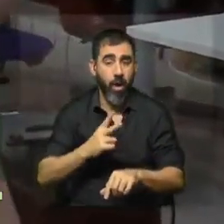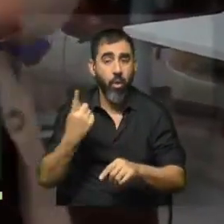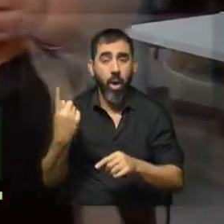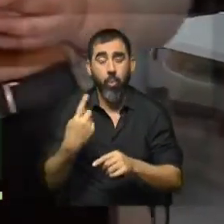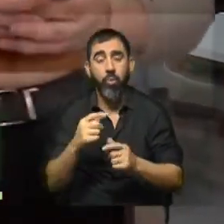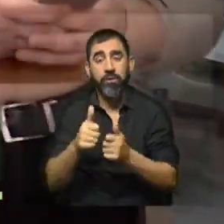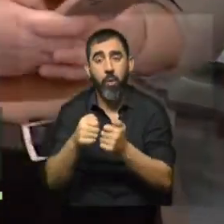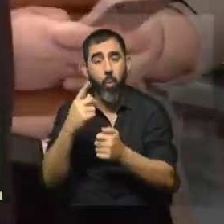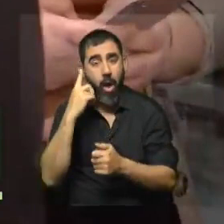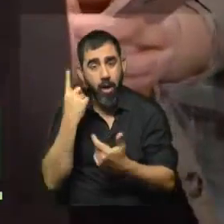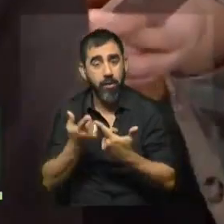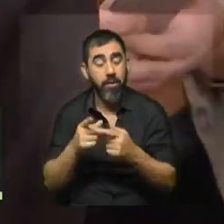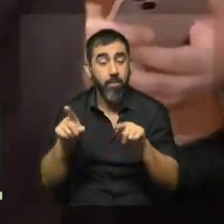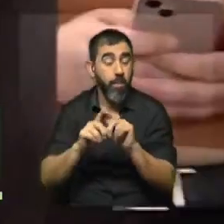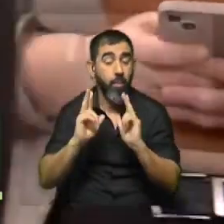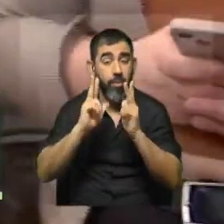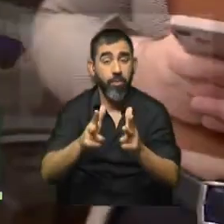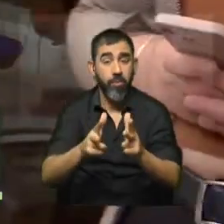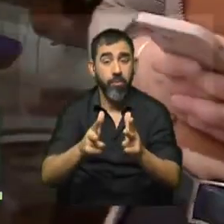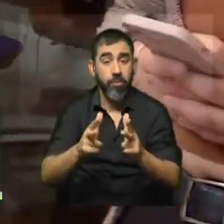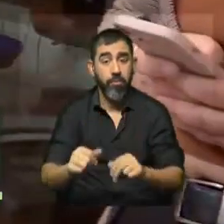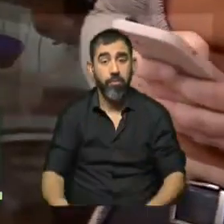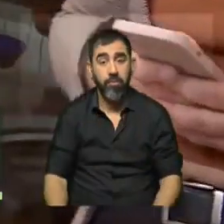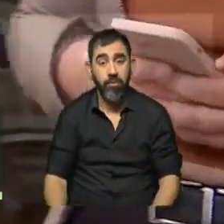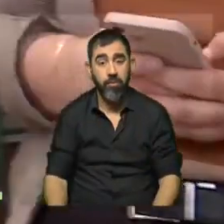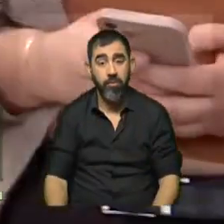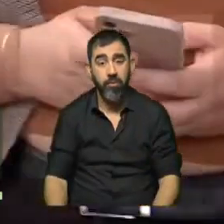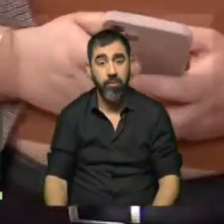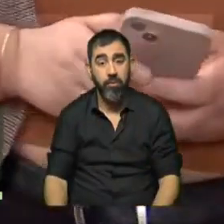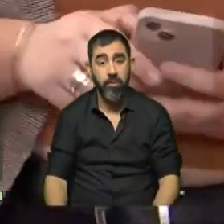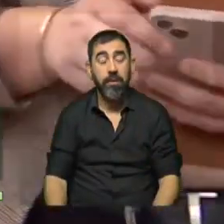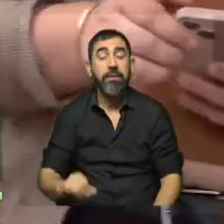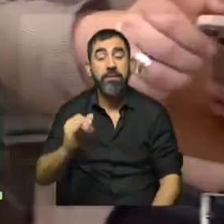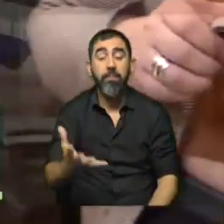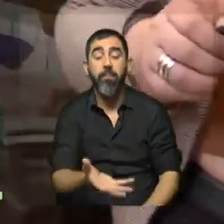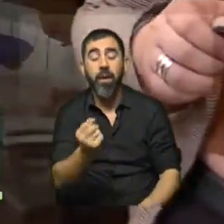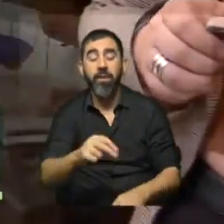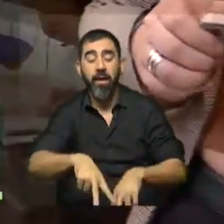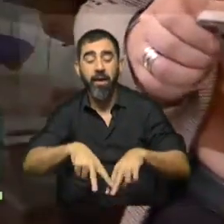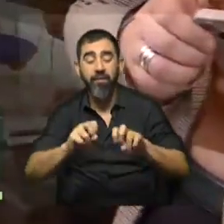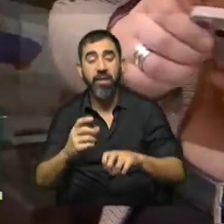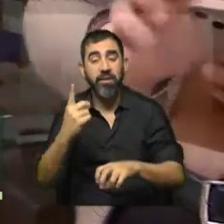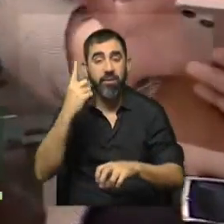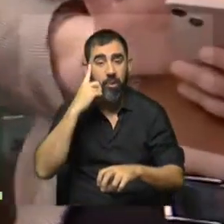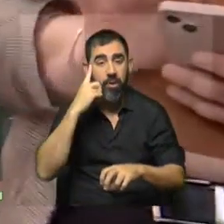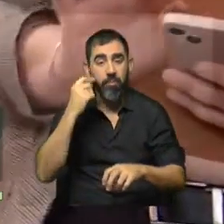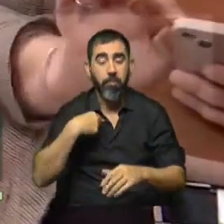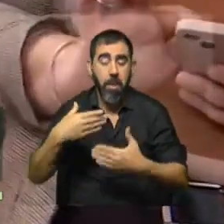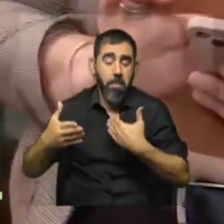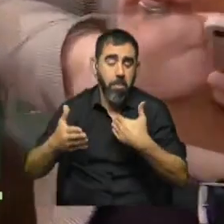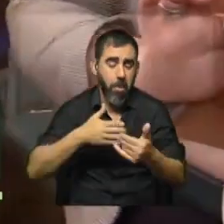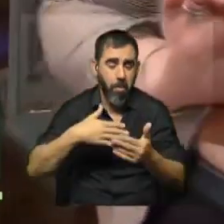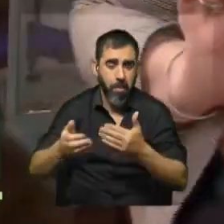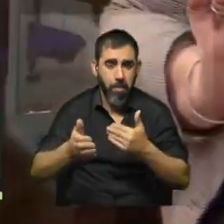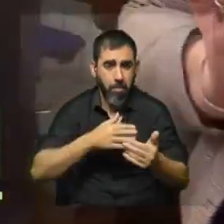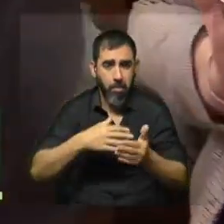celular, lo mismo que dijo ella. En el caso de que me agarren el celular y me lo revisen, me da lo mismo a mí, tipo,